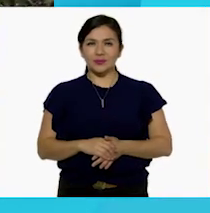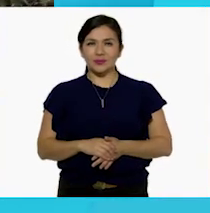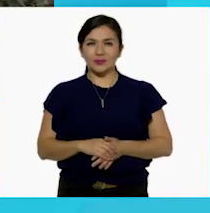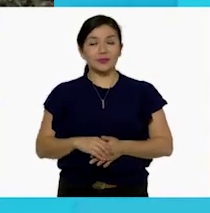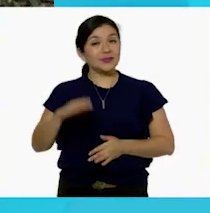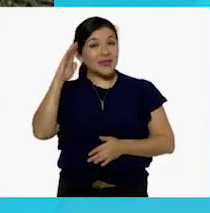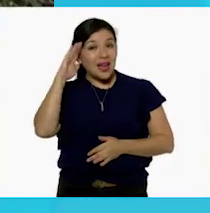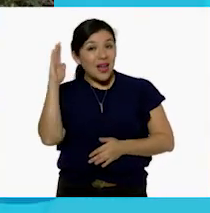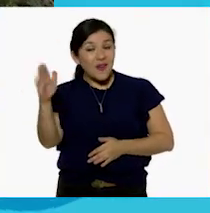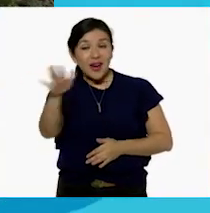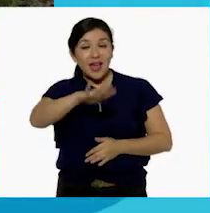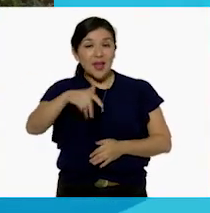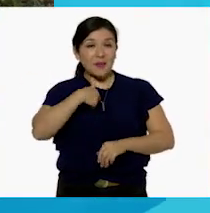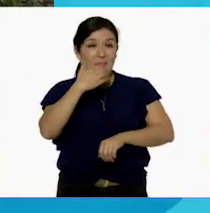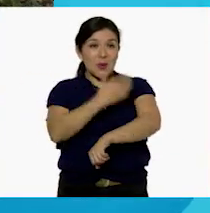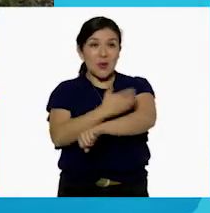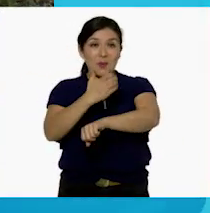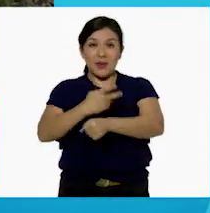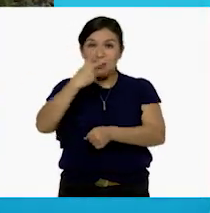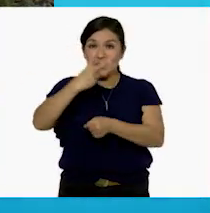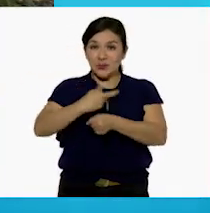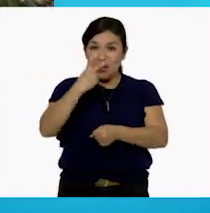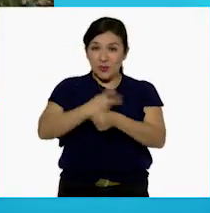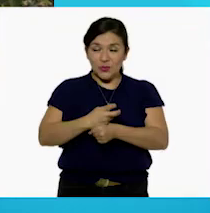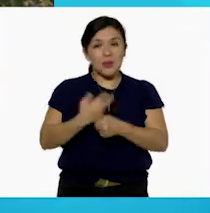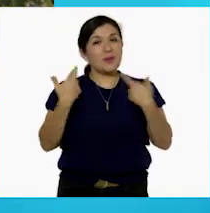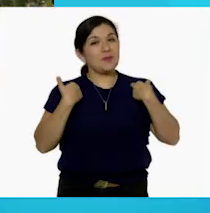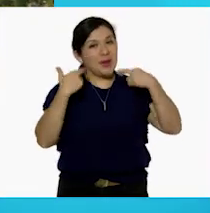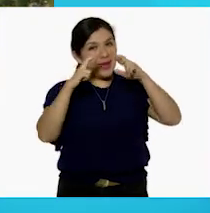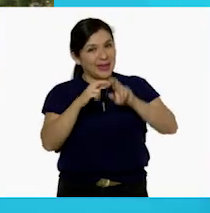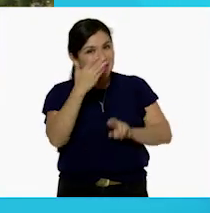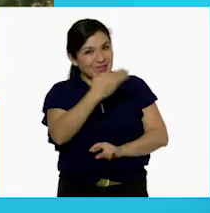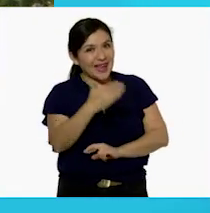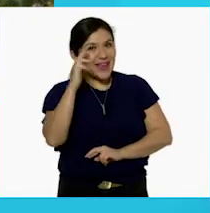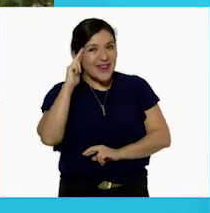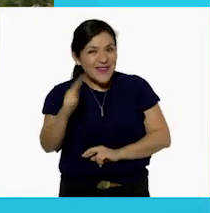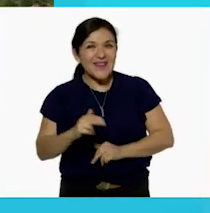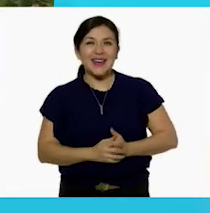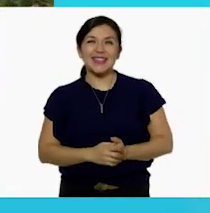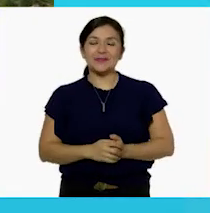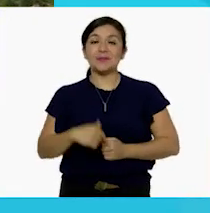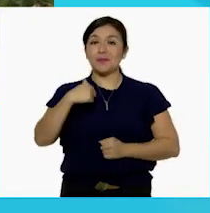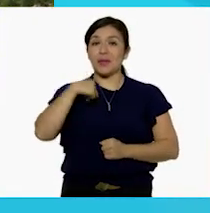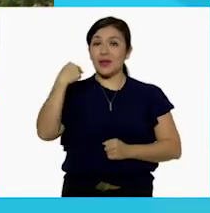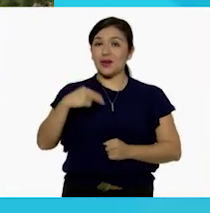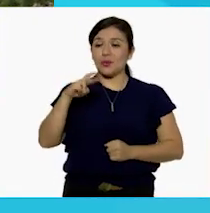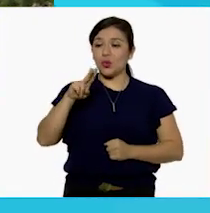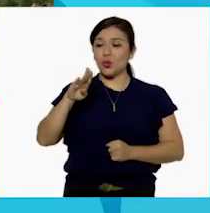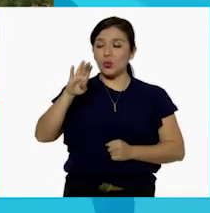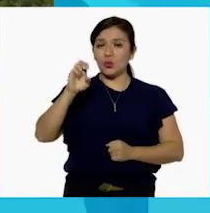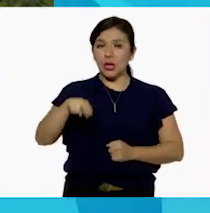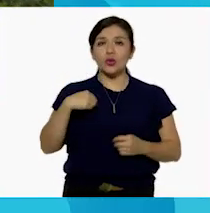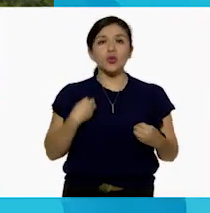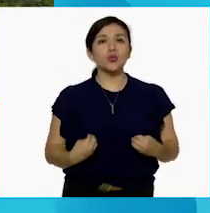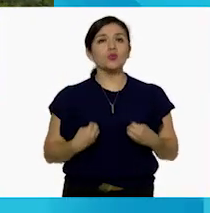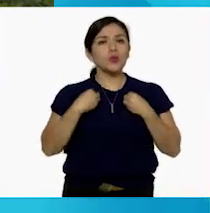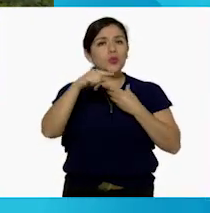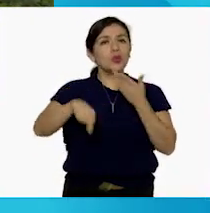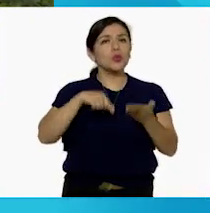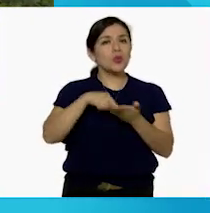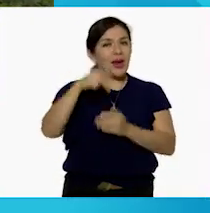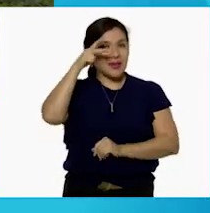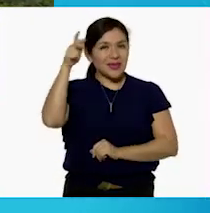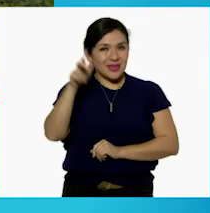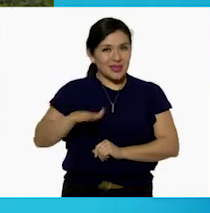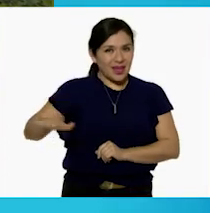Hola, compañeritos de segundo grado. Hola, maestra Abril. Me llamo Rubén y vivo en Ixmiquilpan,